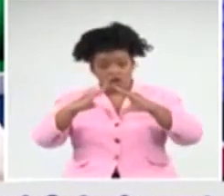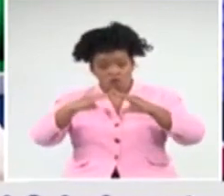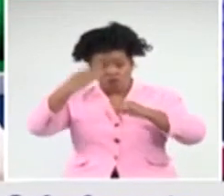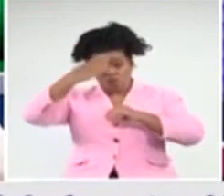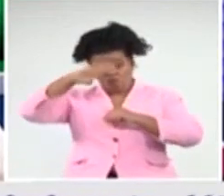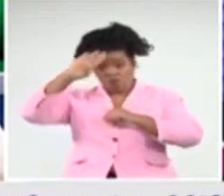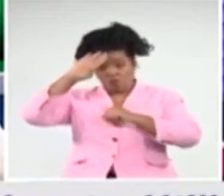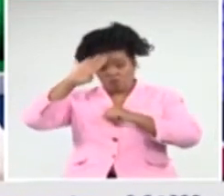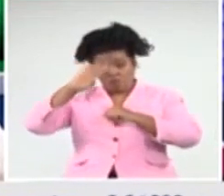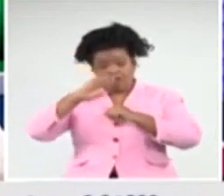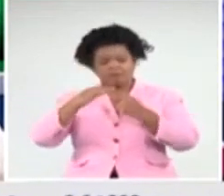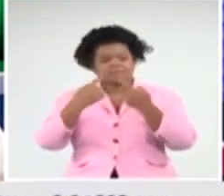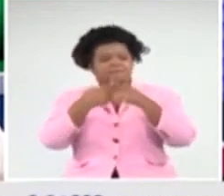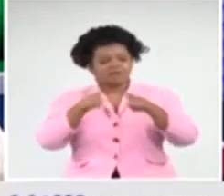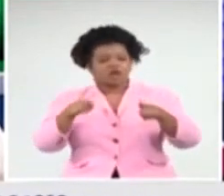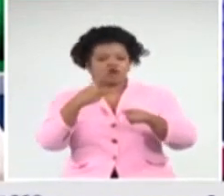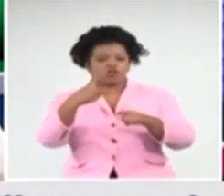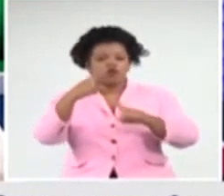2 turistas españoles